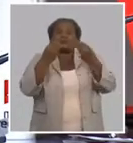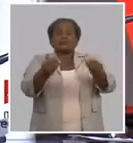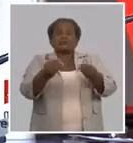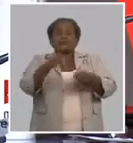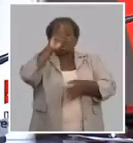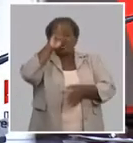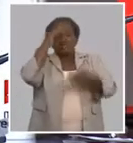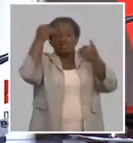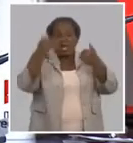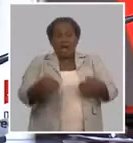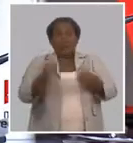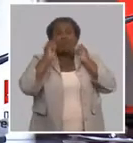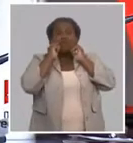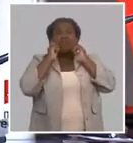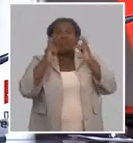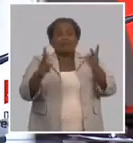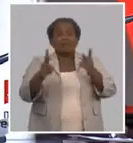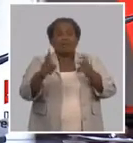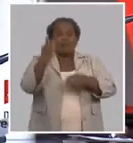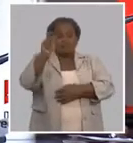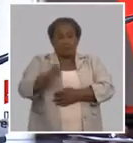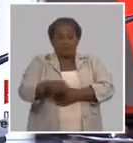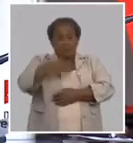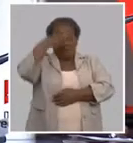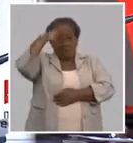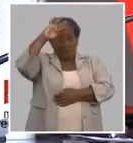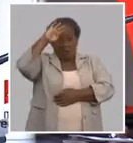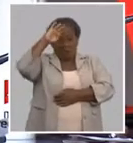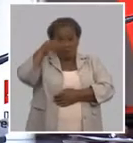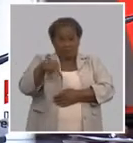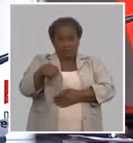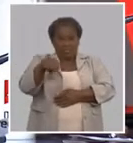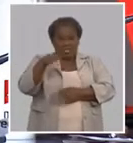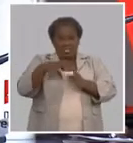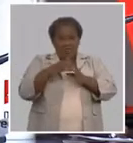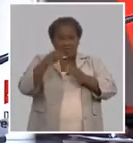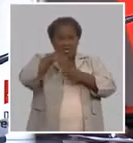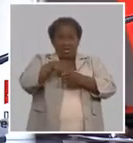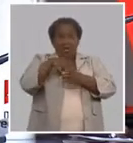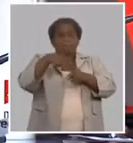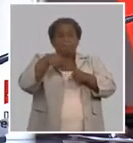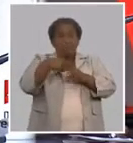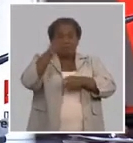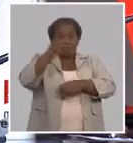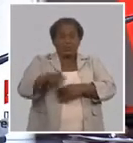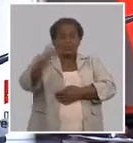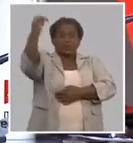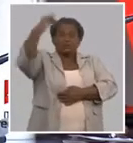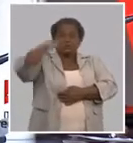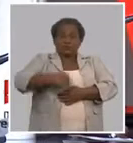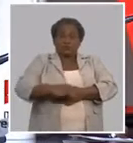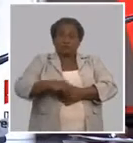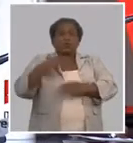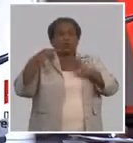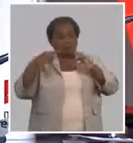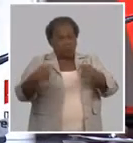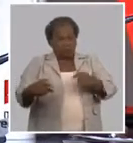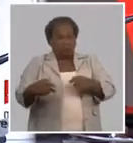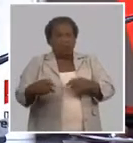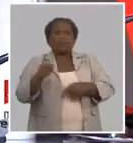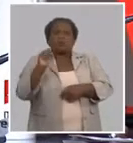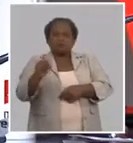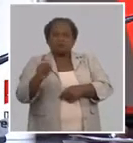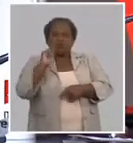nacionales así como de los extranjeros que nos visiten ratificándose como un destino seguro cuyos